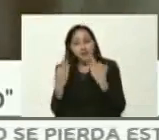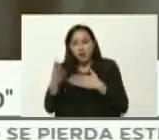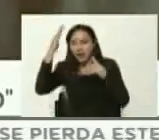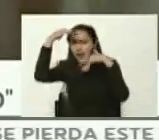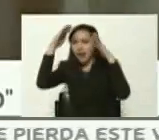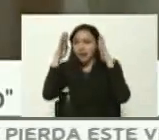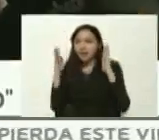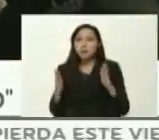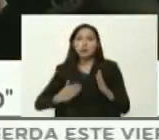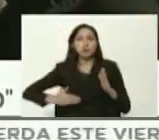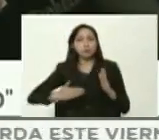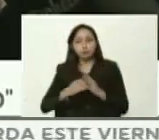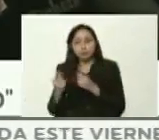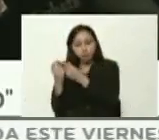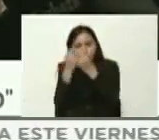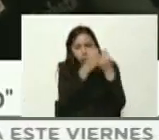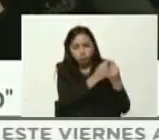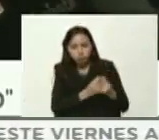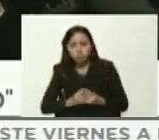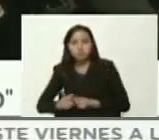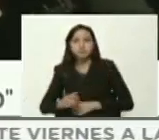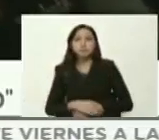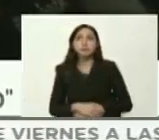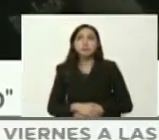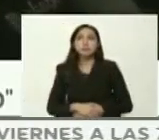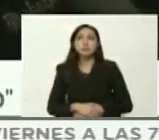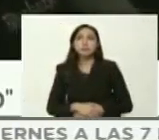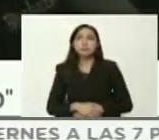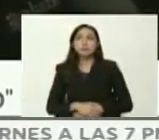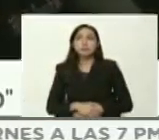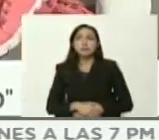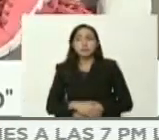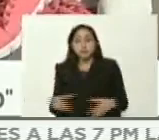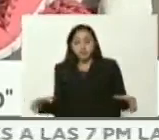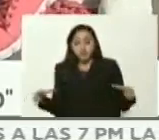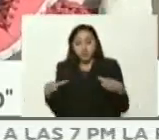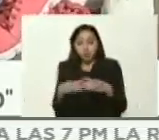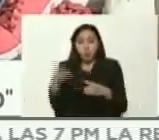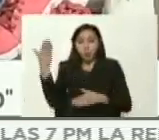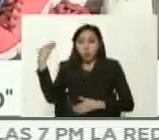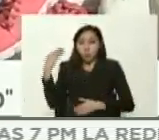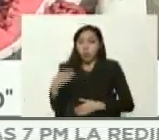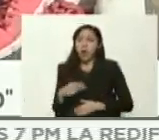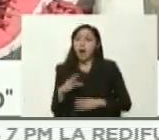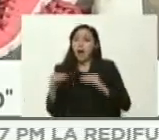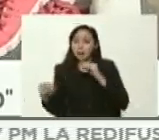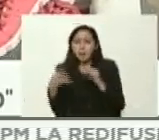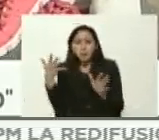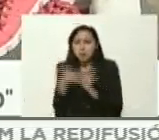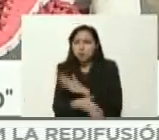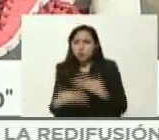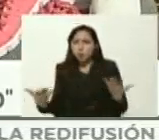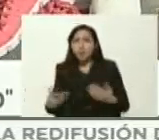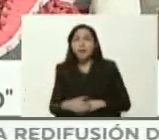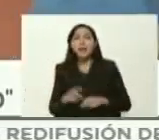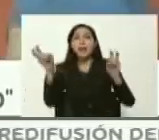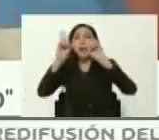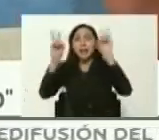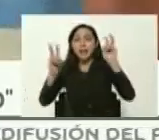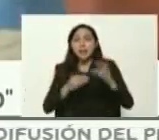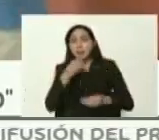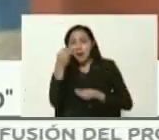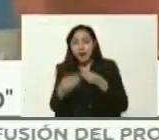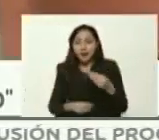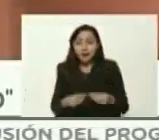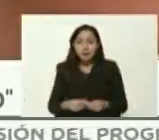víctimas de la guerra económica. Pero en esta fase que usted nos dijo en la reunión, que estuvimos con usted allá, hablando sobre el tema de el ingreso ahora